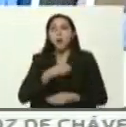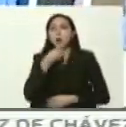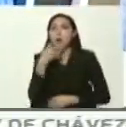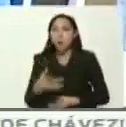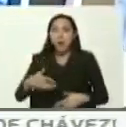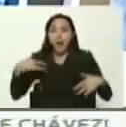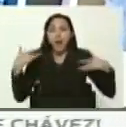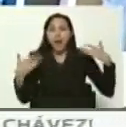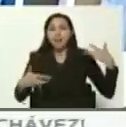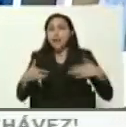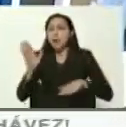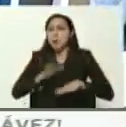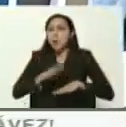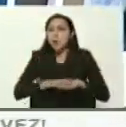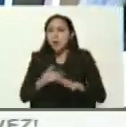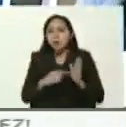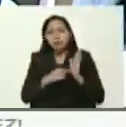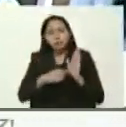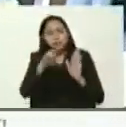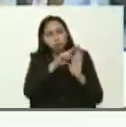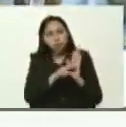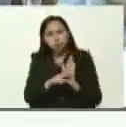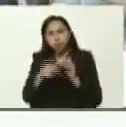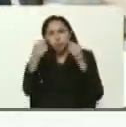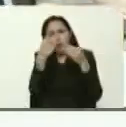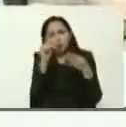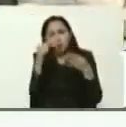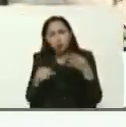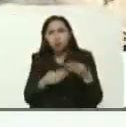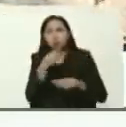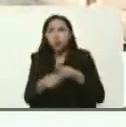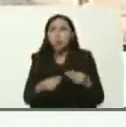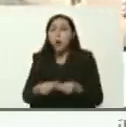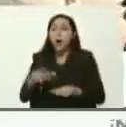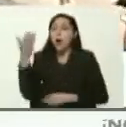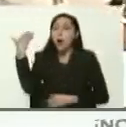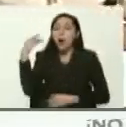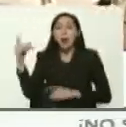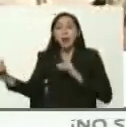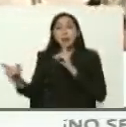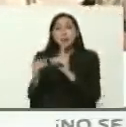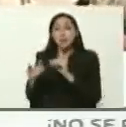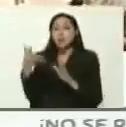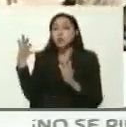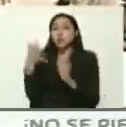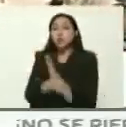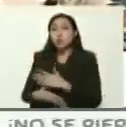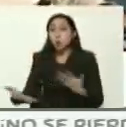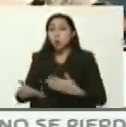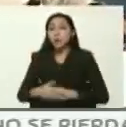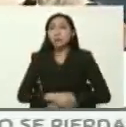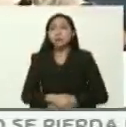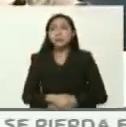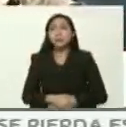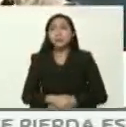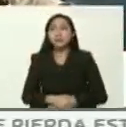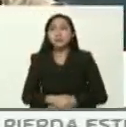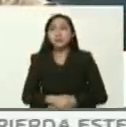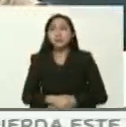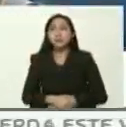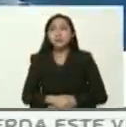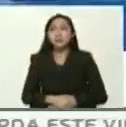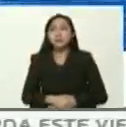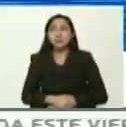estado revisando. En estos días conversábamos de lo que es